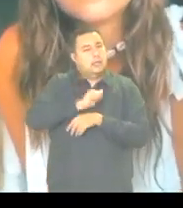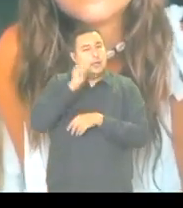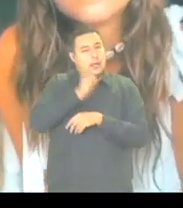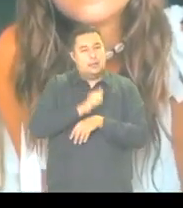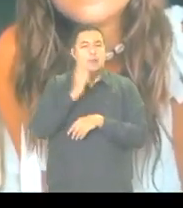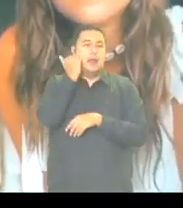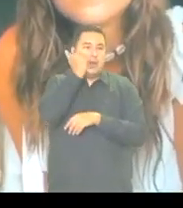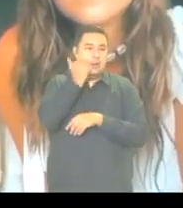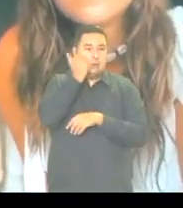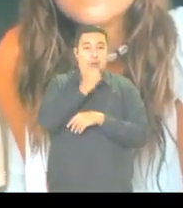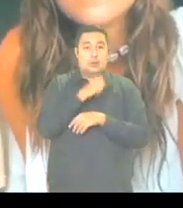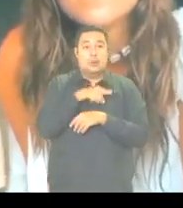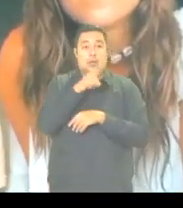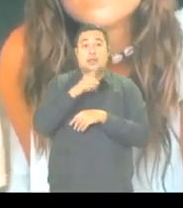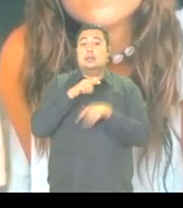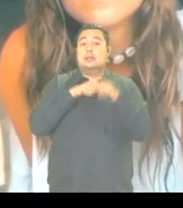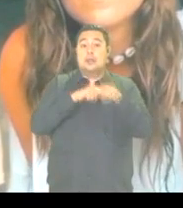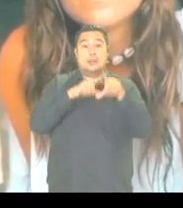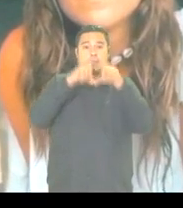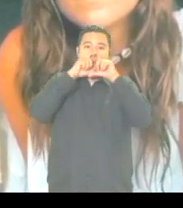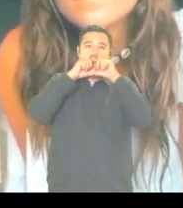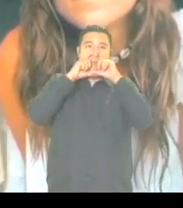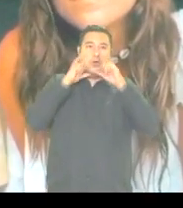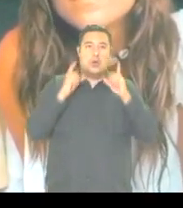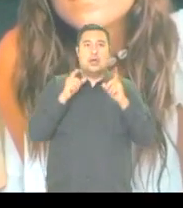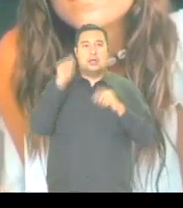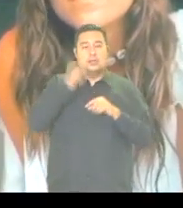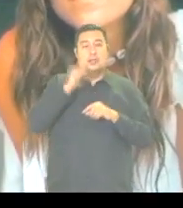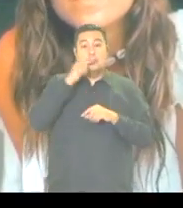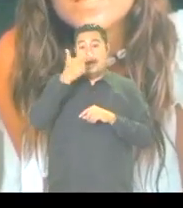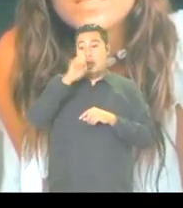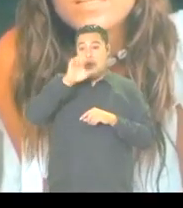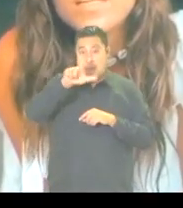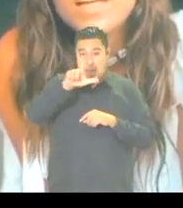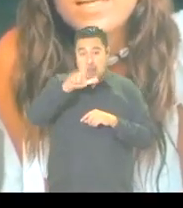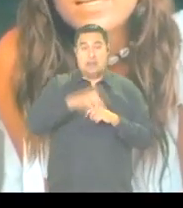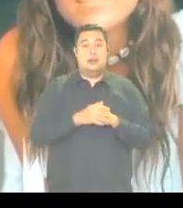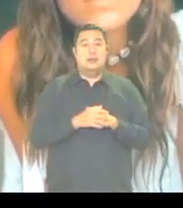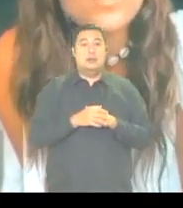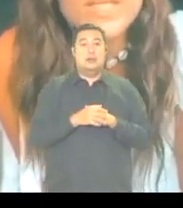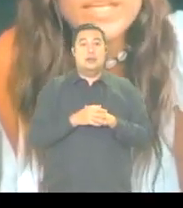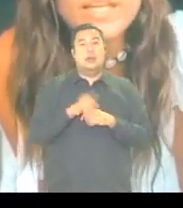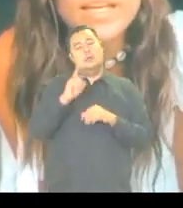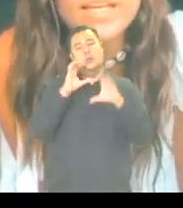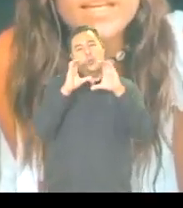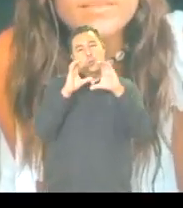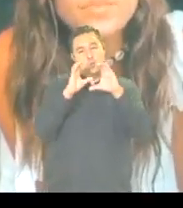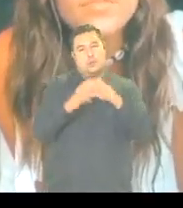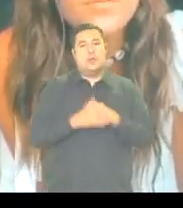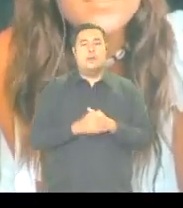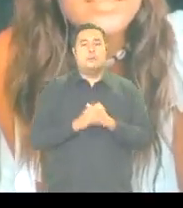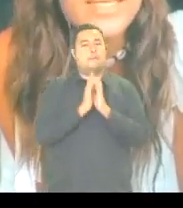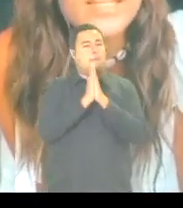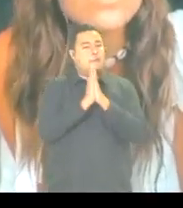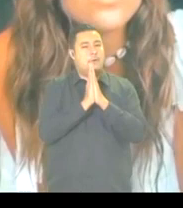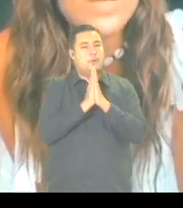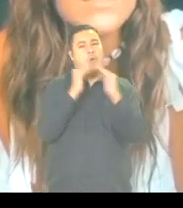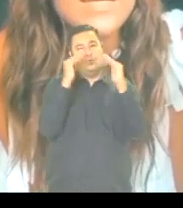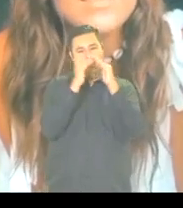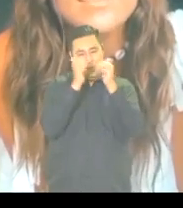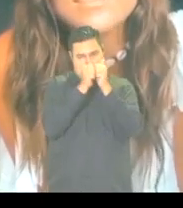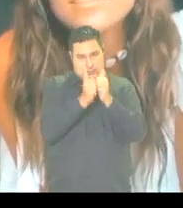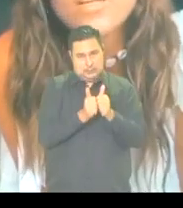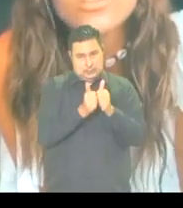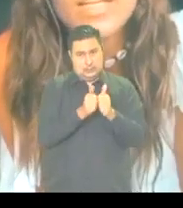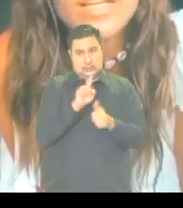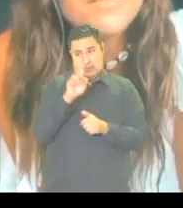constantemente, seguir usando tapabocas, seguir usando gel antibacterial, que se cuiden, que por favor se queden en su